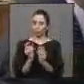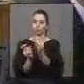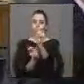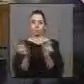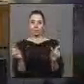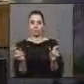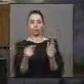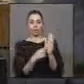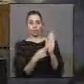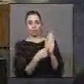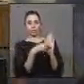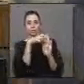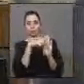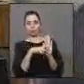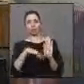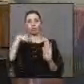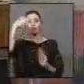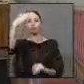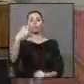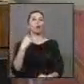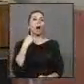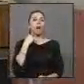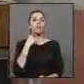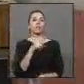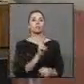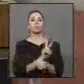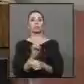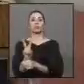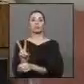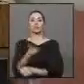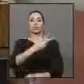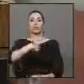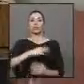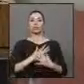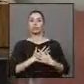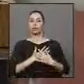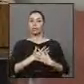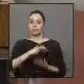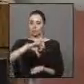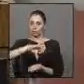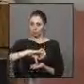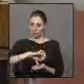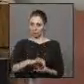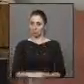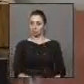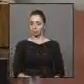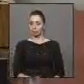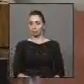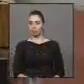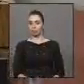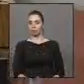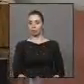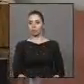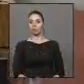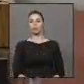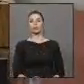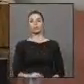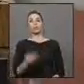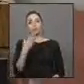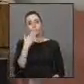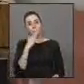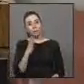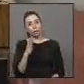quienes van a afectar este proyecto, que son los profesores de nuestro querido país. No obstante, lo más prudente hubiera